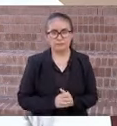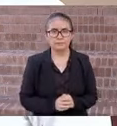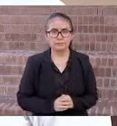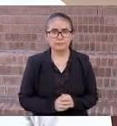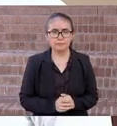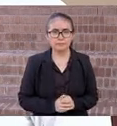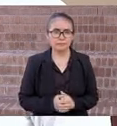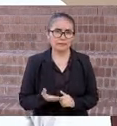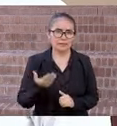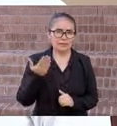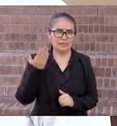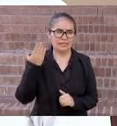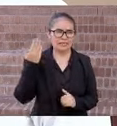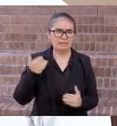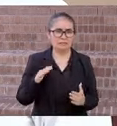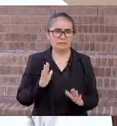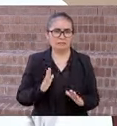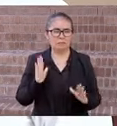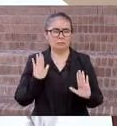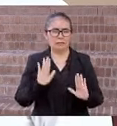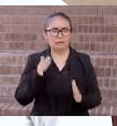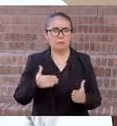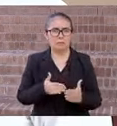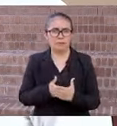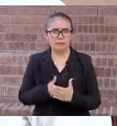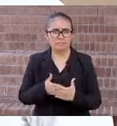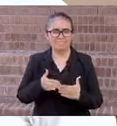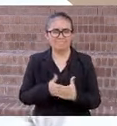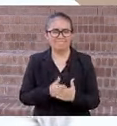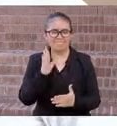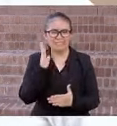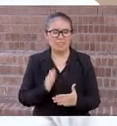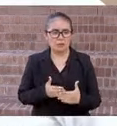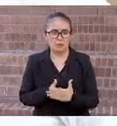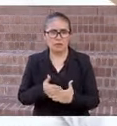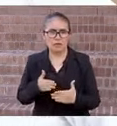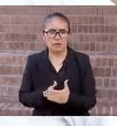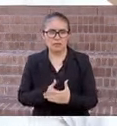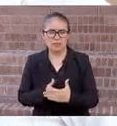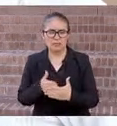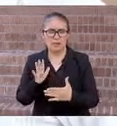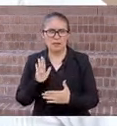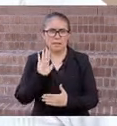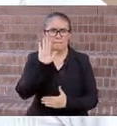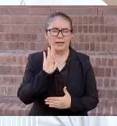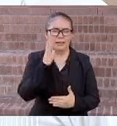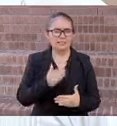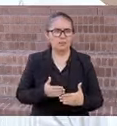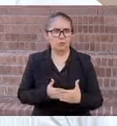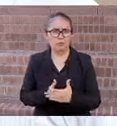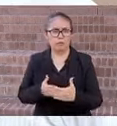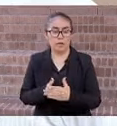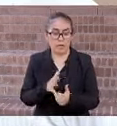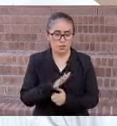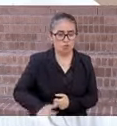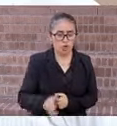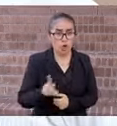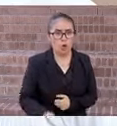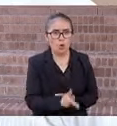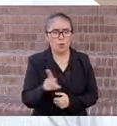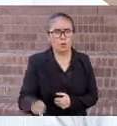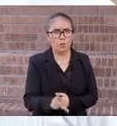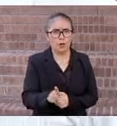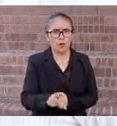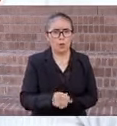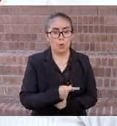que ha impedido salir adelante que ha impedido a nuestro pueblo salir de